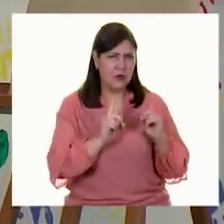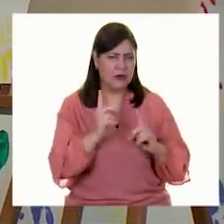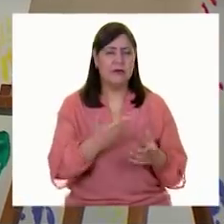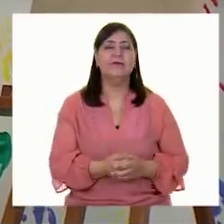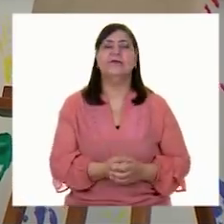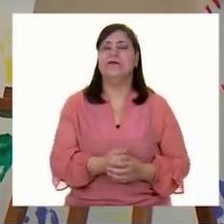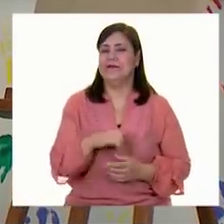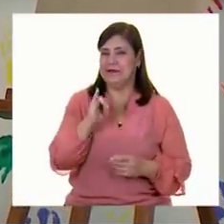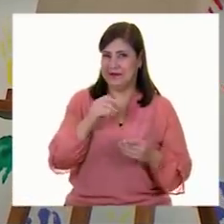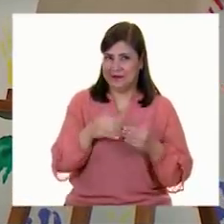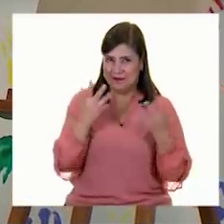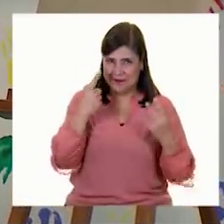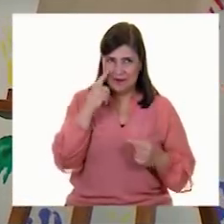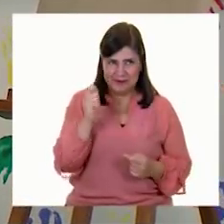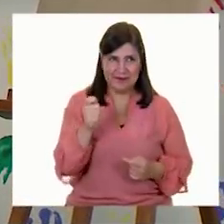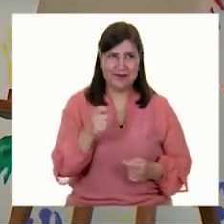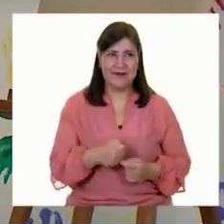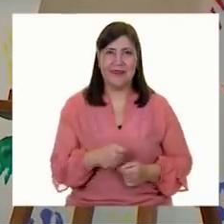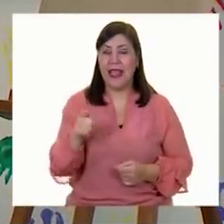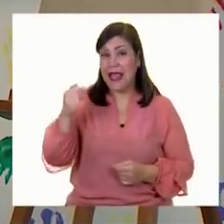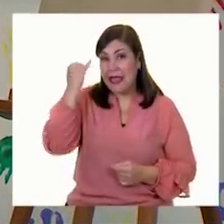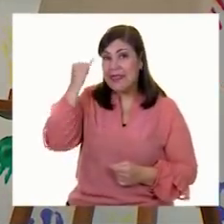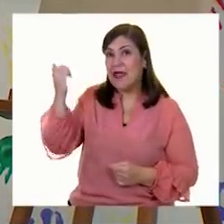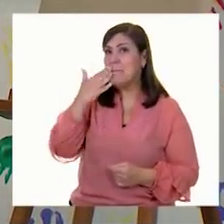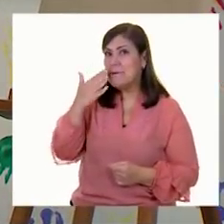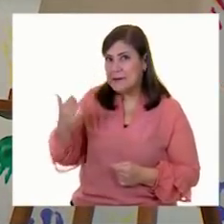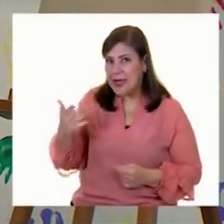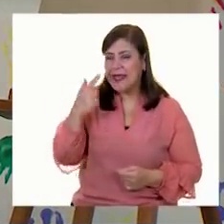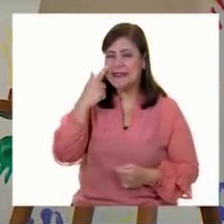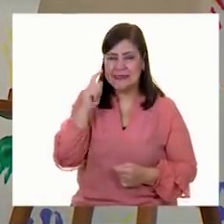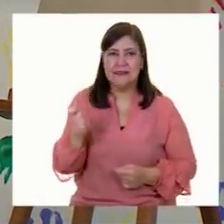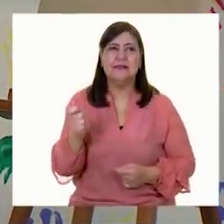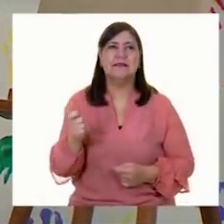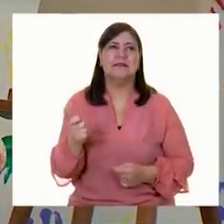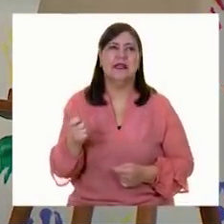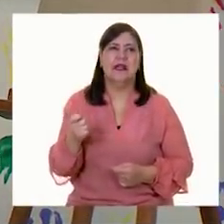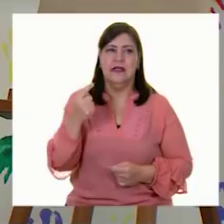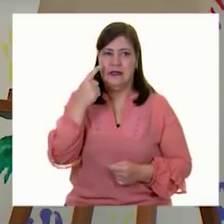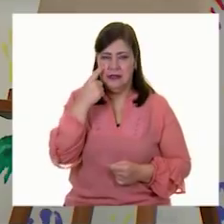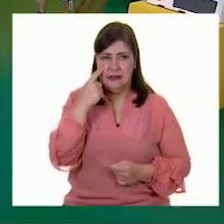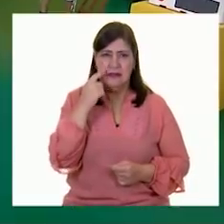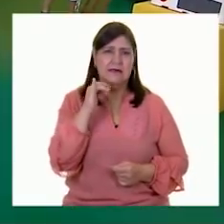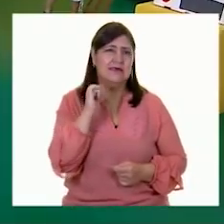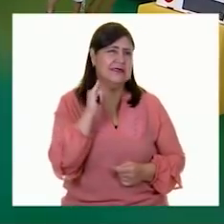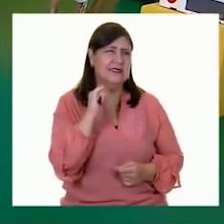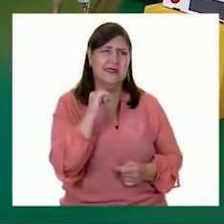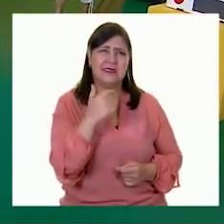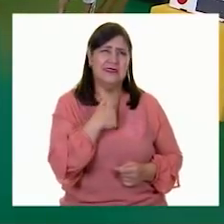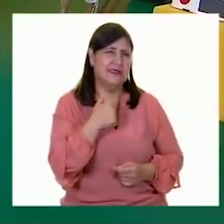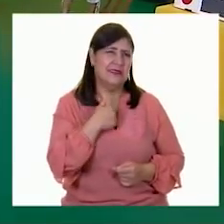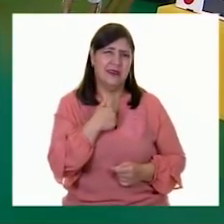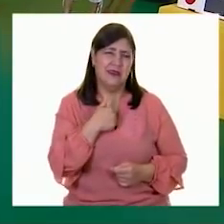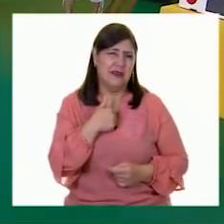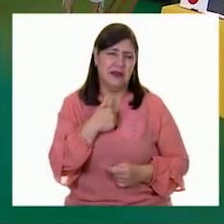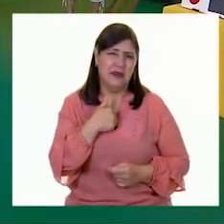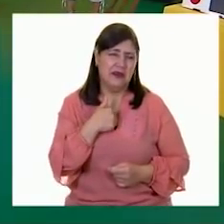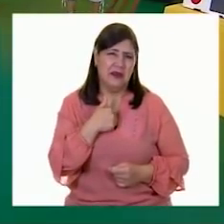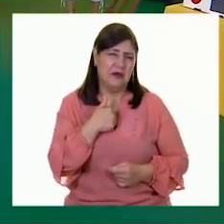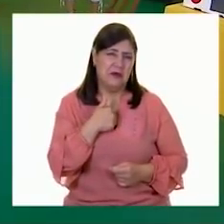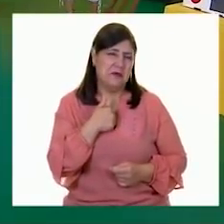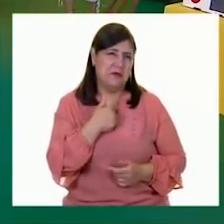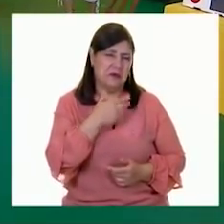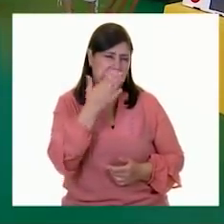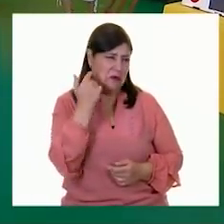una excelente idea. ¿Sí? Sí, claro que sí. Ay, porque, definitivamente, mira, no sé lo que quería decir la maestra